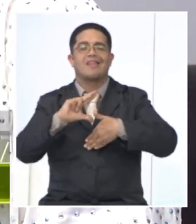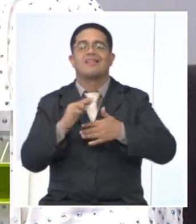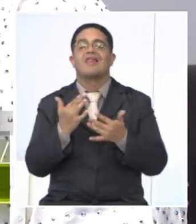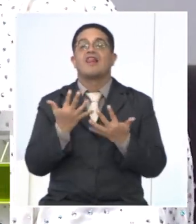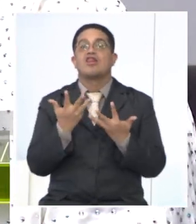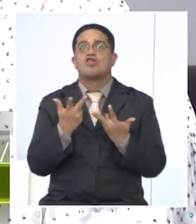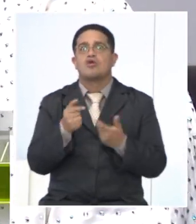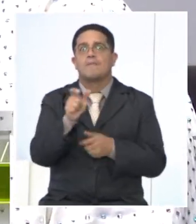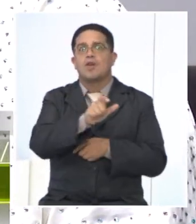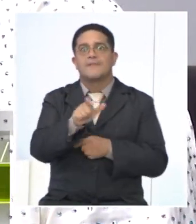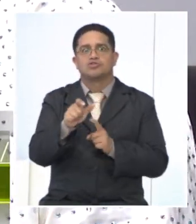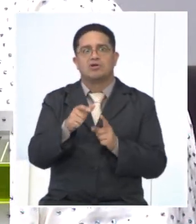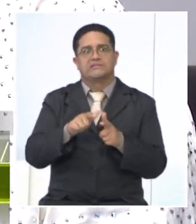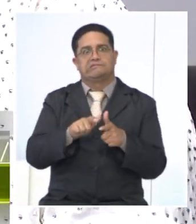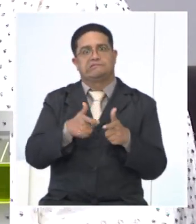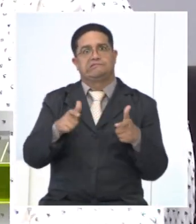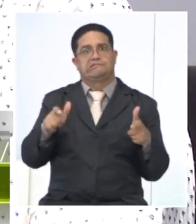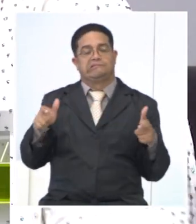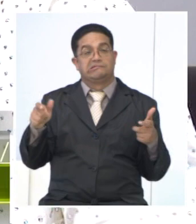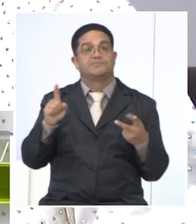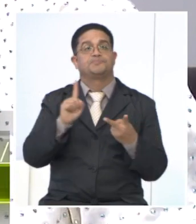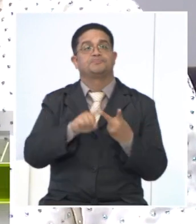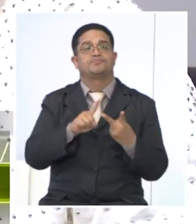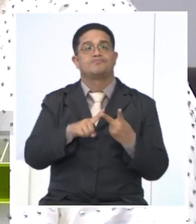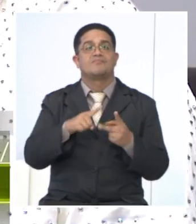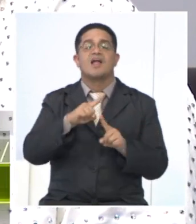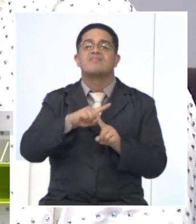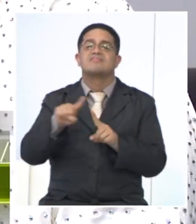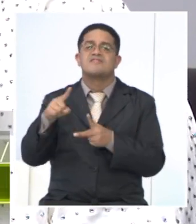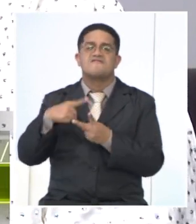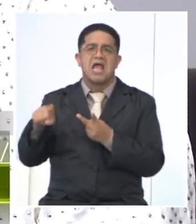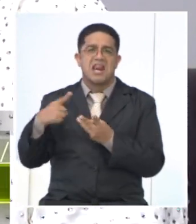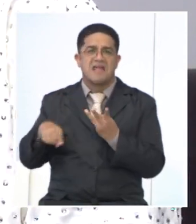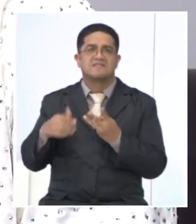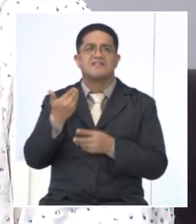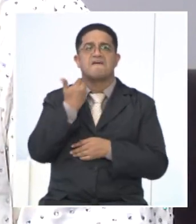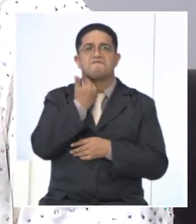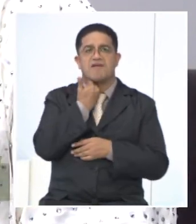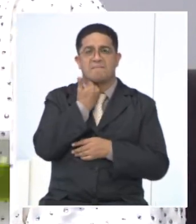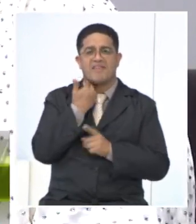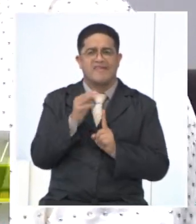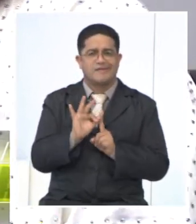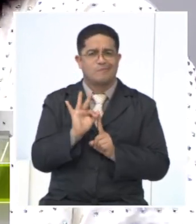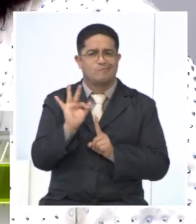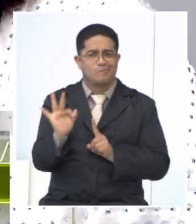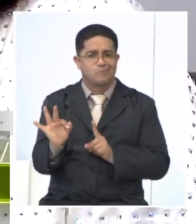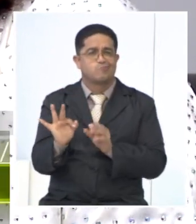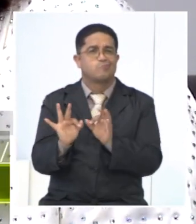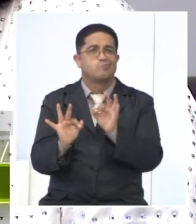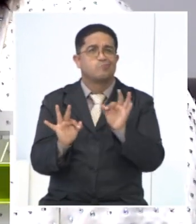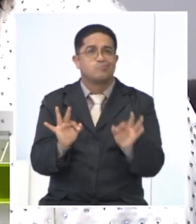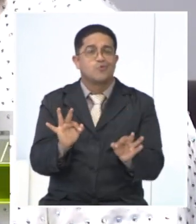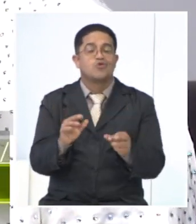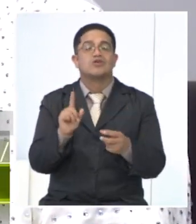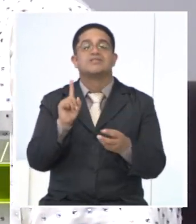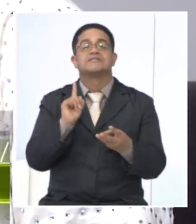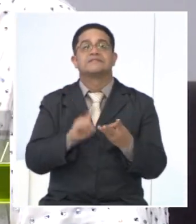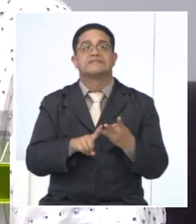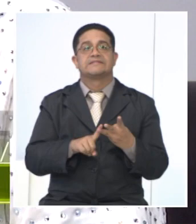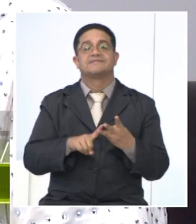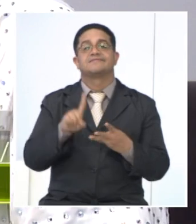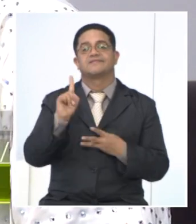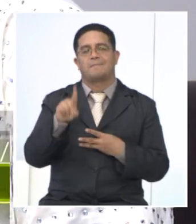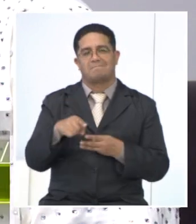de contagiados es muy alto, de la diversidad de enfermedades e infecciones que tenemos. Y si vamos a hablar de